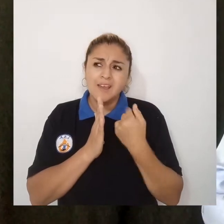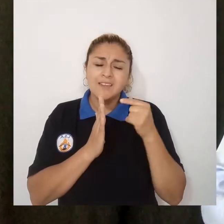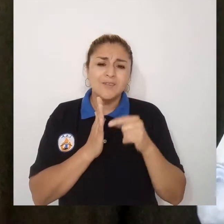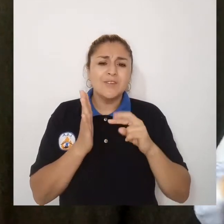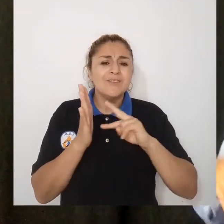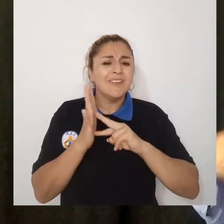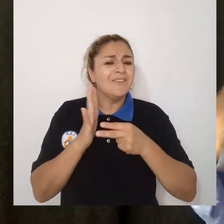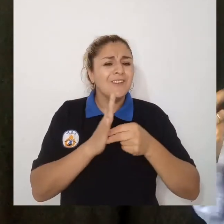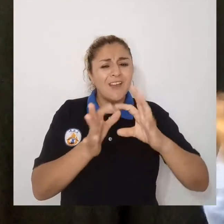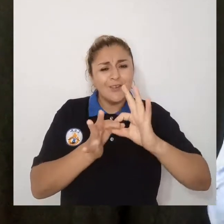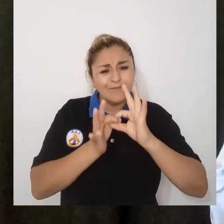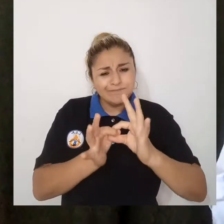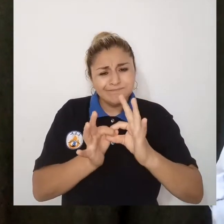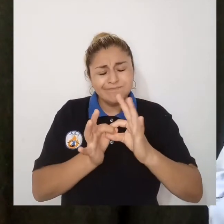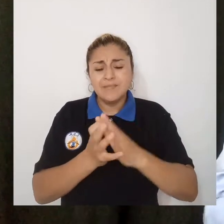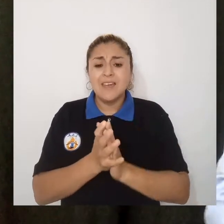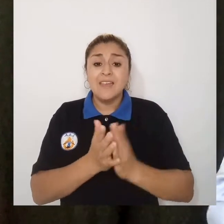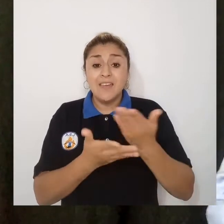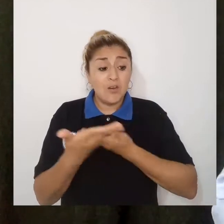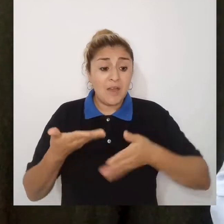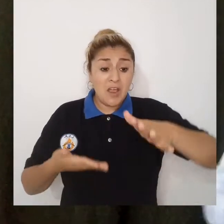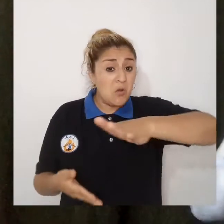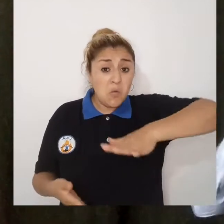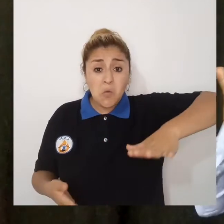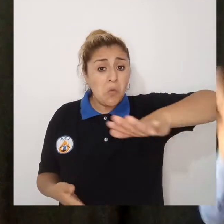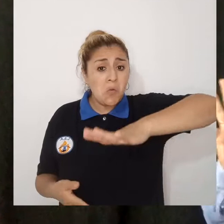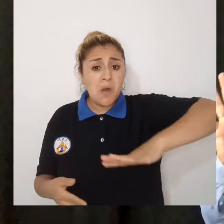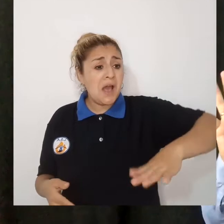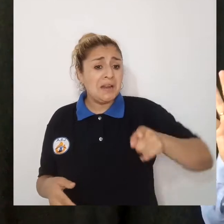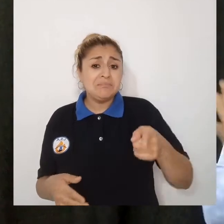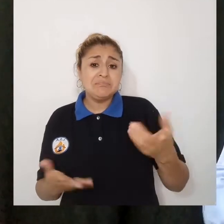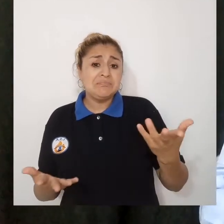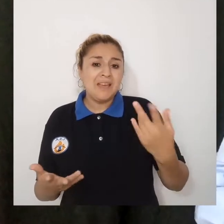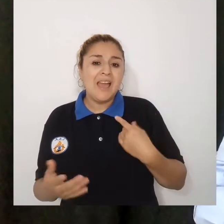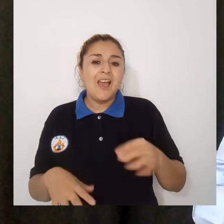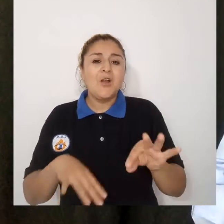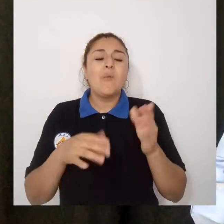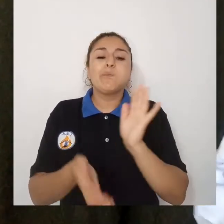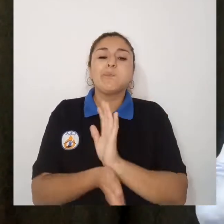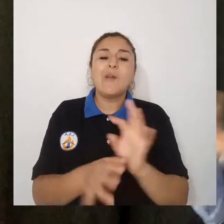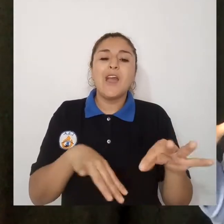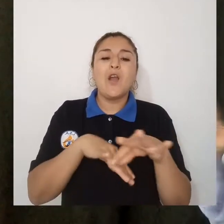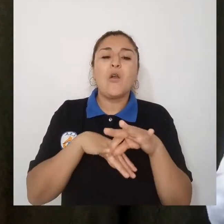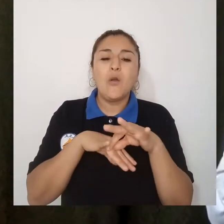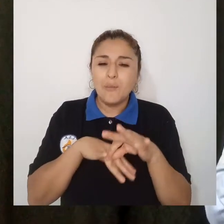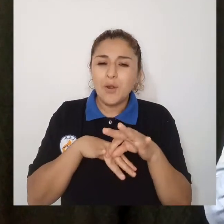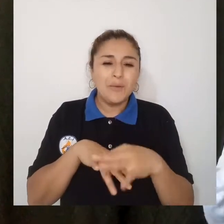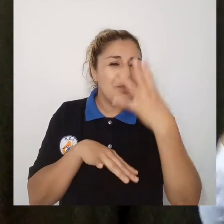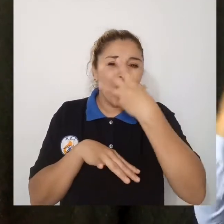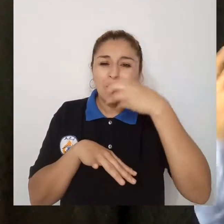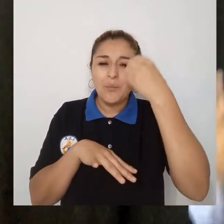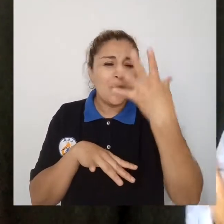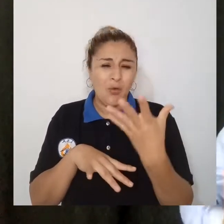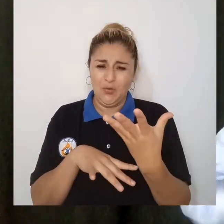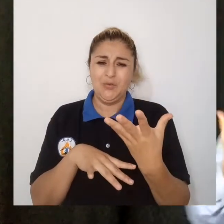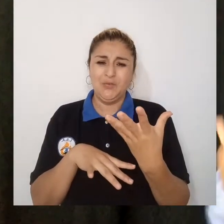significativa en espacios comunes un compromiso en un compromiso tan hermoso face